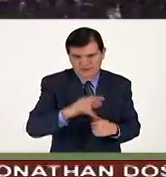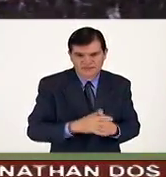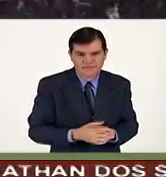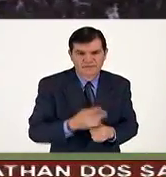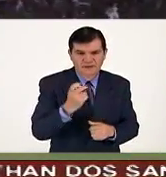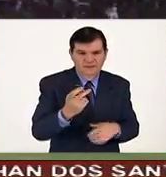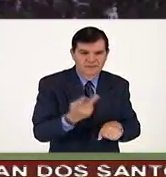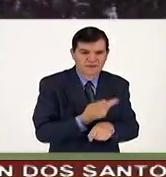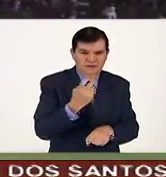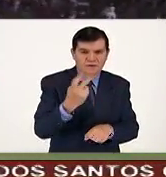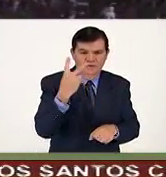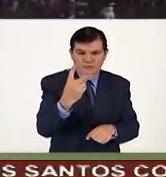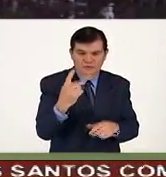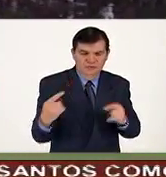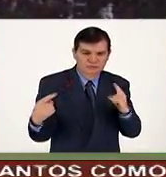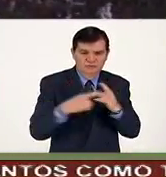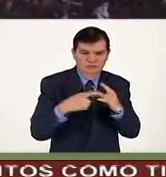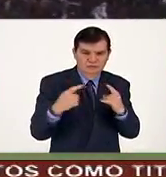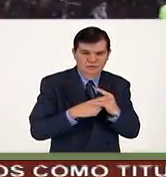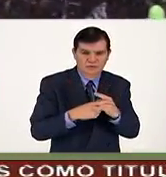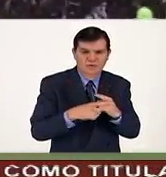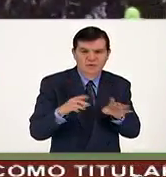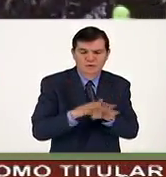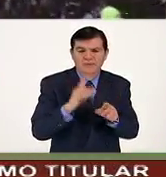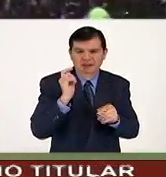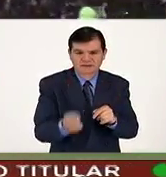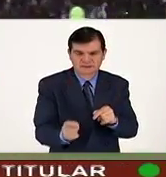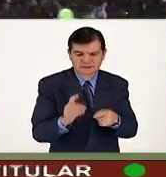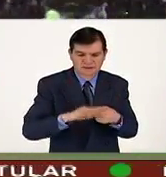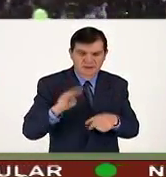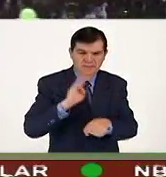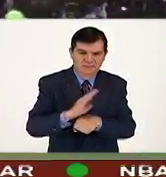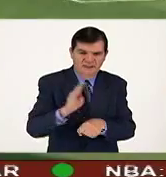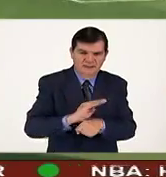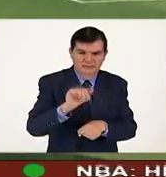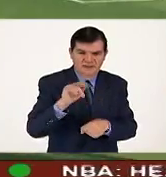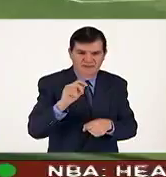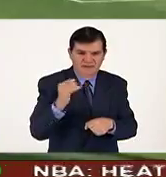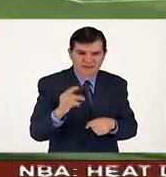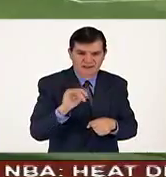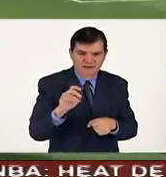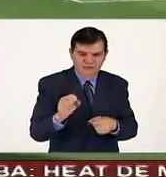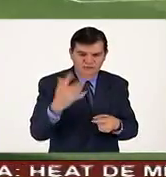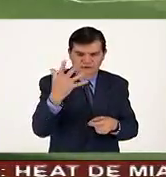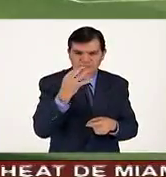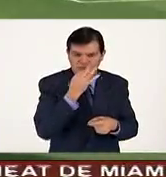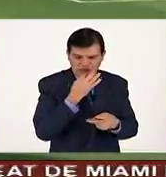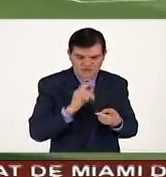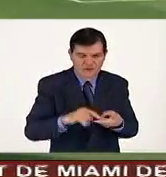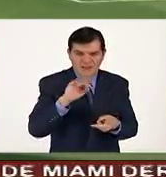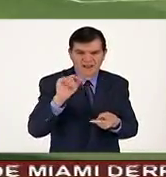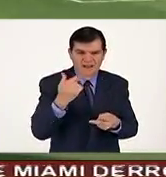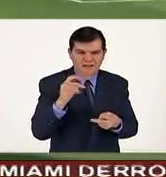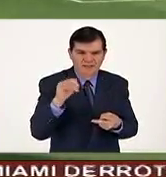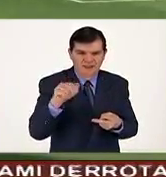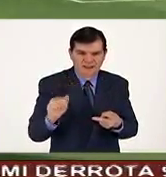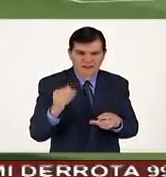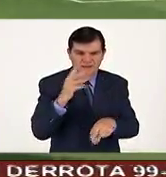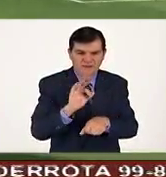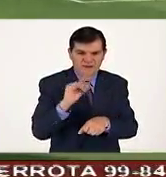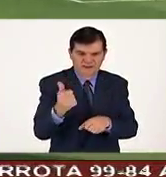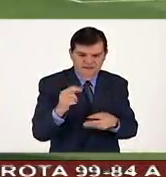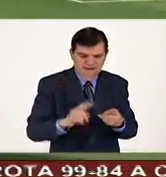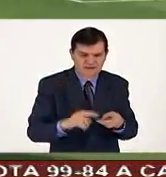Esto es lo que sucedió. Los dos goles, por supuesto, los goles fueron del brasileño Vanderlei de Jesús a los 5 minutos, de Edgar Mejía al 46,